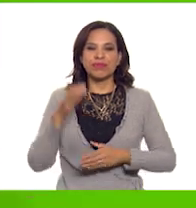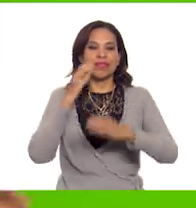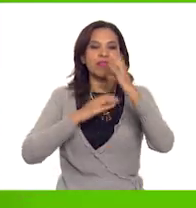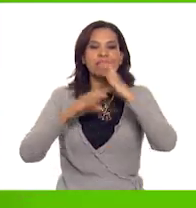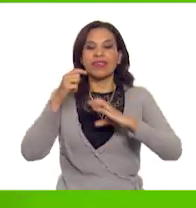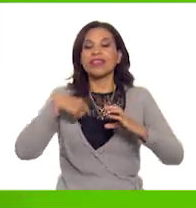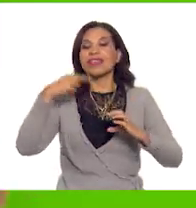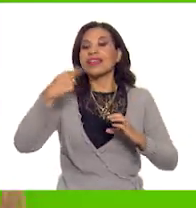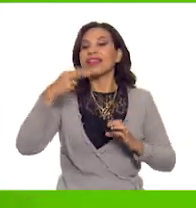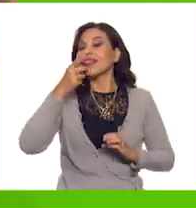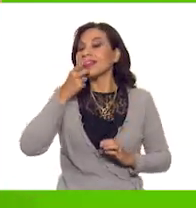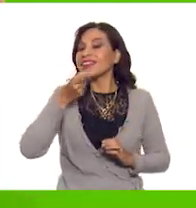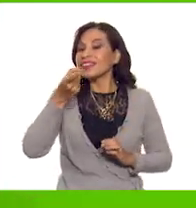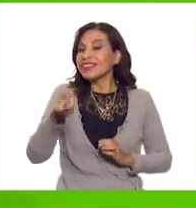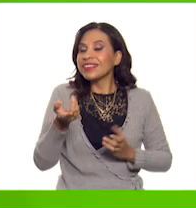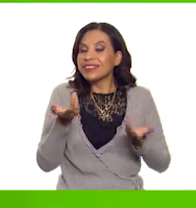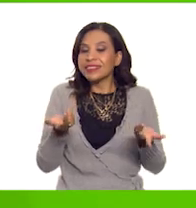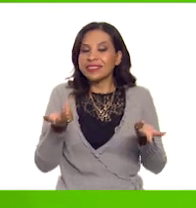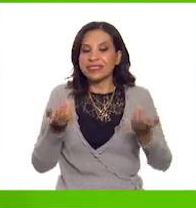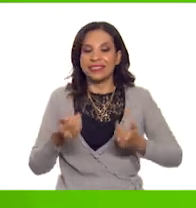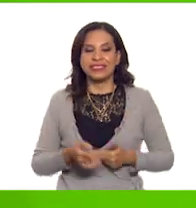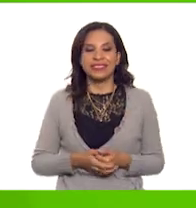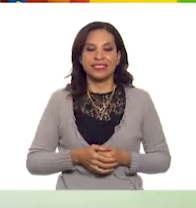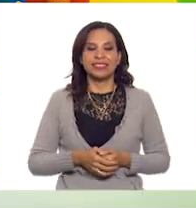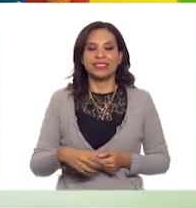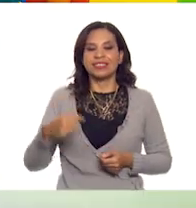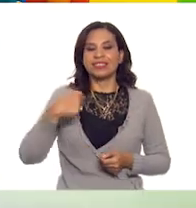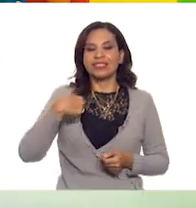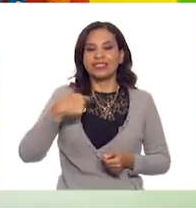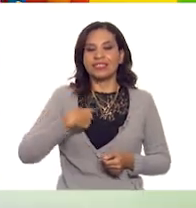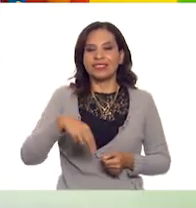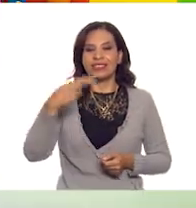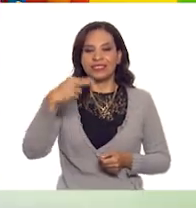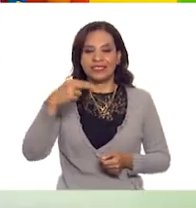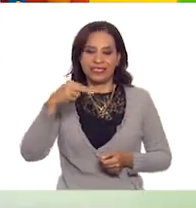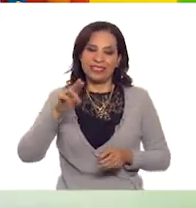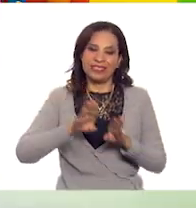Cantando, mi nombre te digo. Soy Celeste. Soy